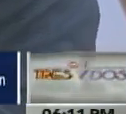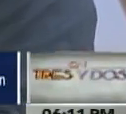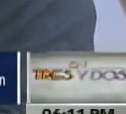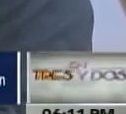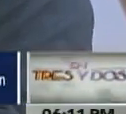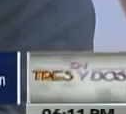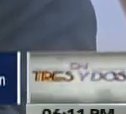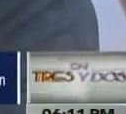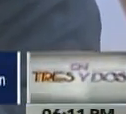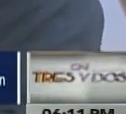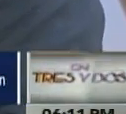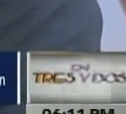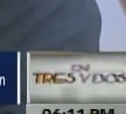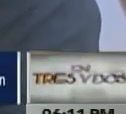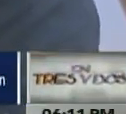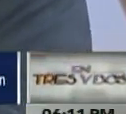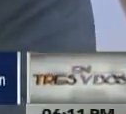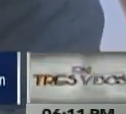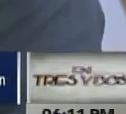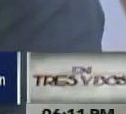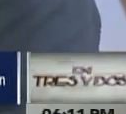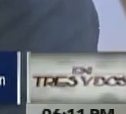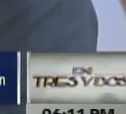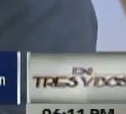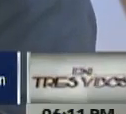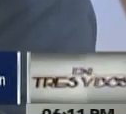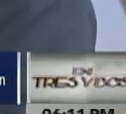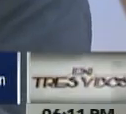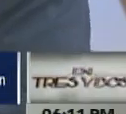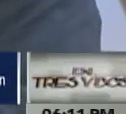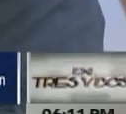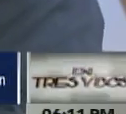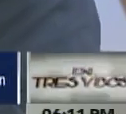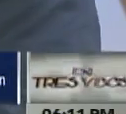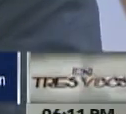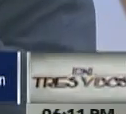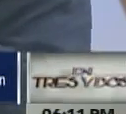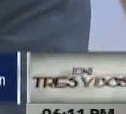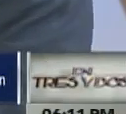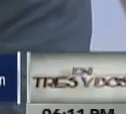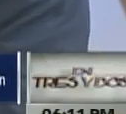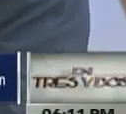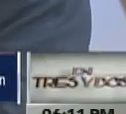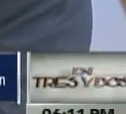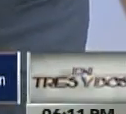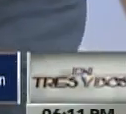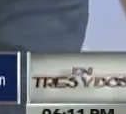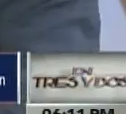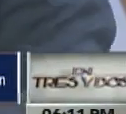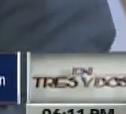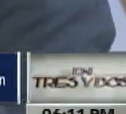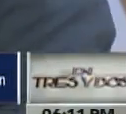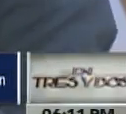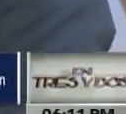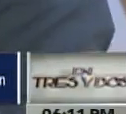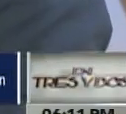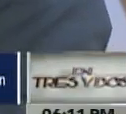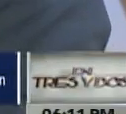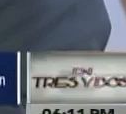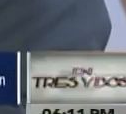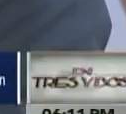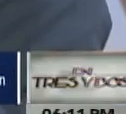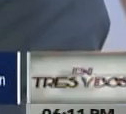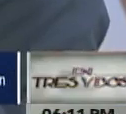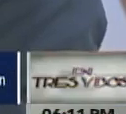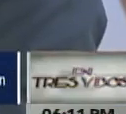del desenfreno, de la violencia, de la agresividad. Y ahora, ante el temor de que en este proceso de